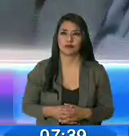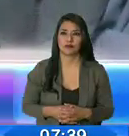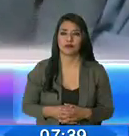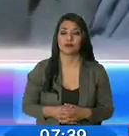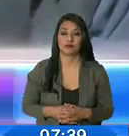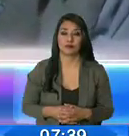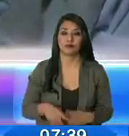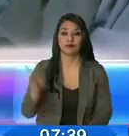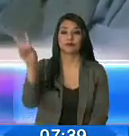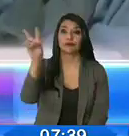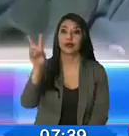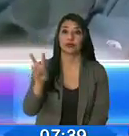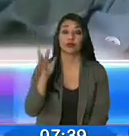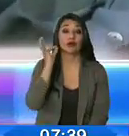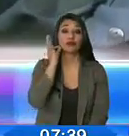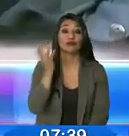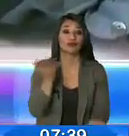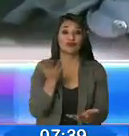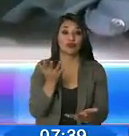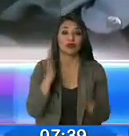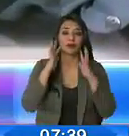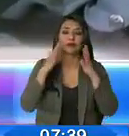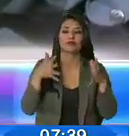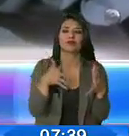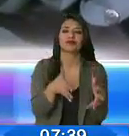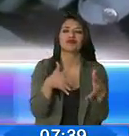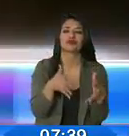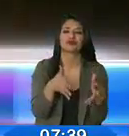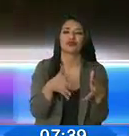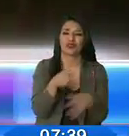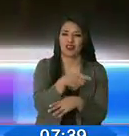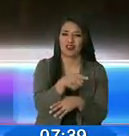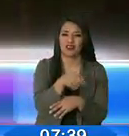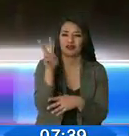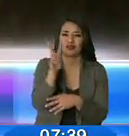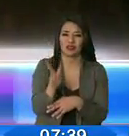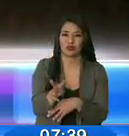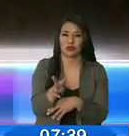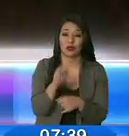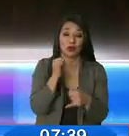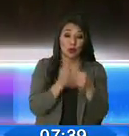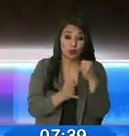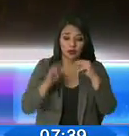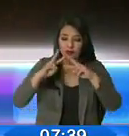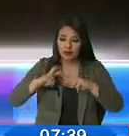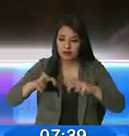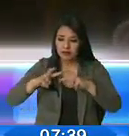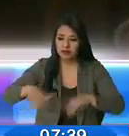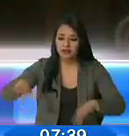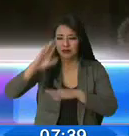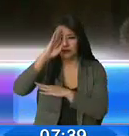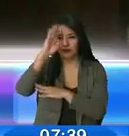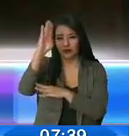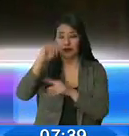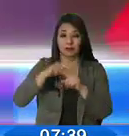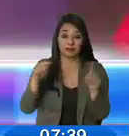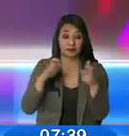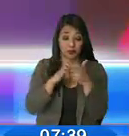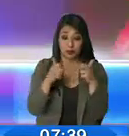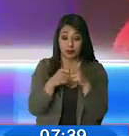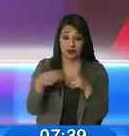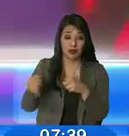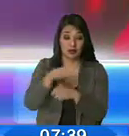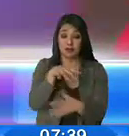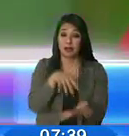En Venezuela, ella era parvularia y cursaba los últimos semestres de una especialización en investigaciones policiales, pero ante la crisis se